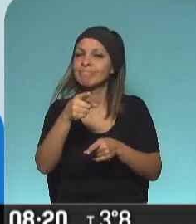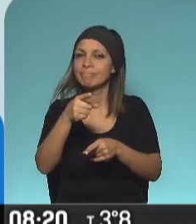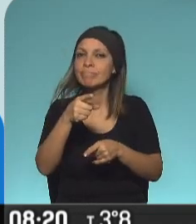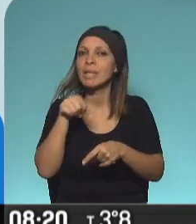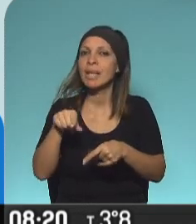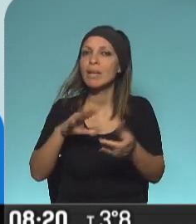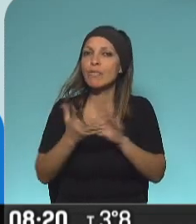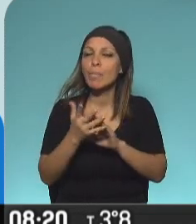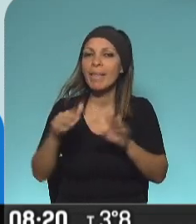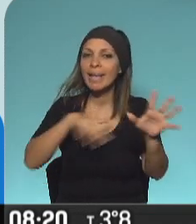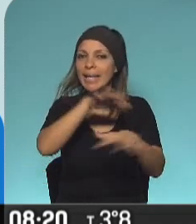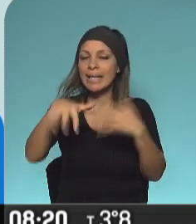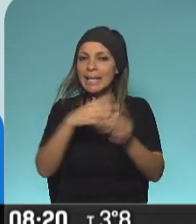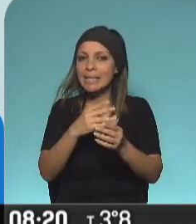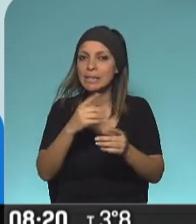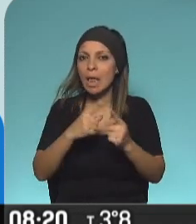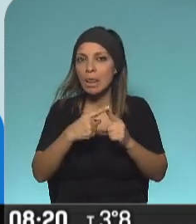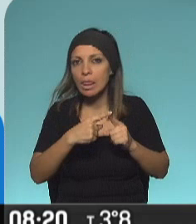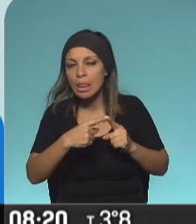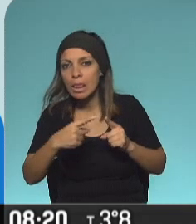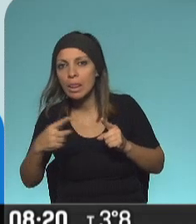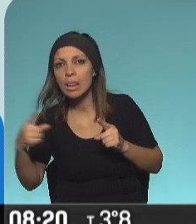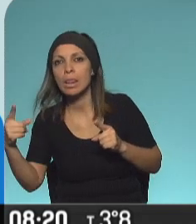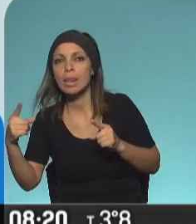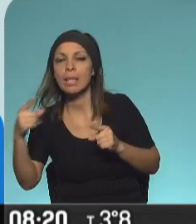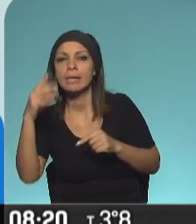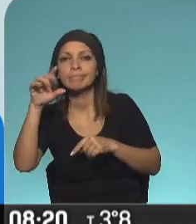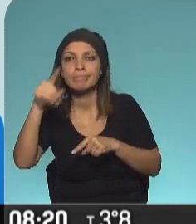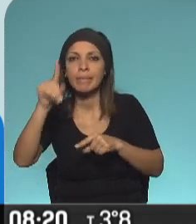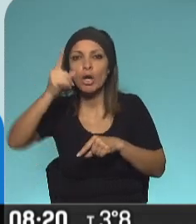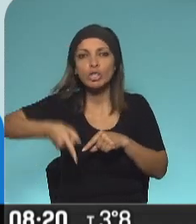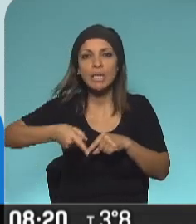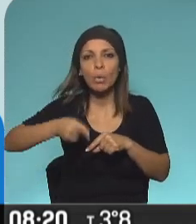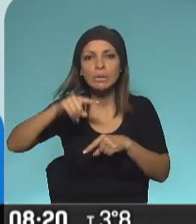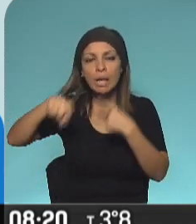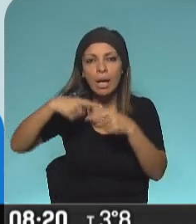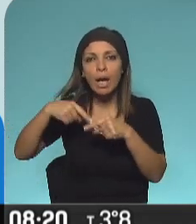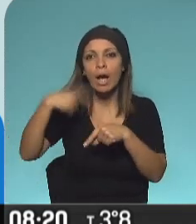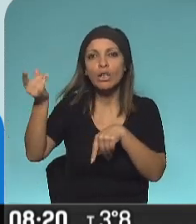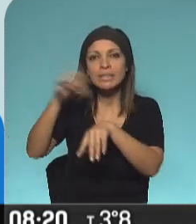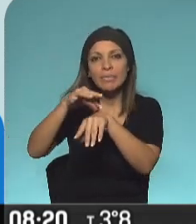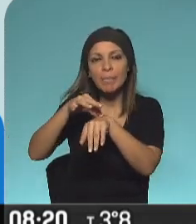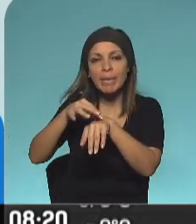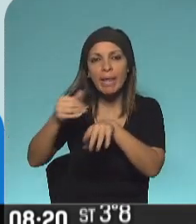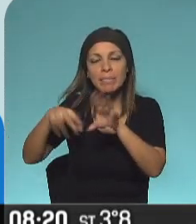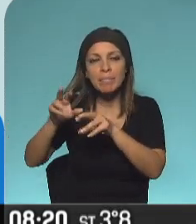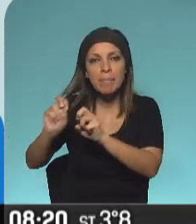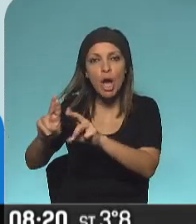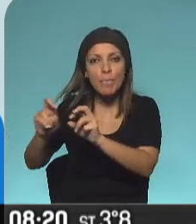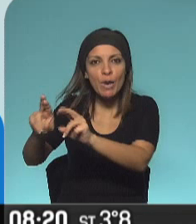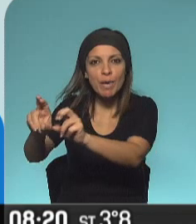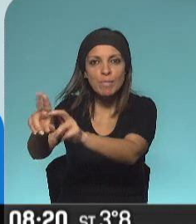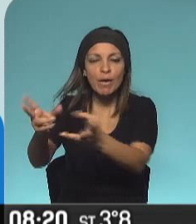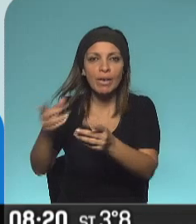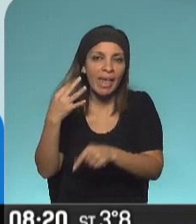tipo de crisis que son demasiado prolongadas empieza a traer muchas dificultades en términos sanitarios de otras patologías, de otras dolencias a las cuales hay